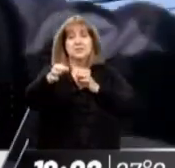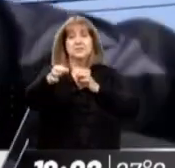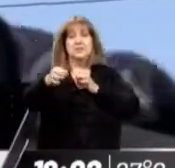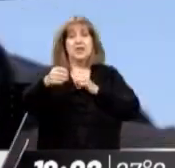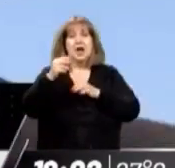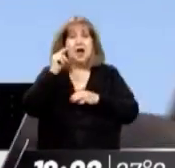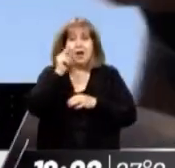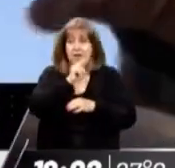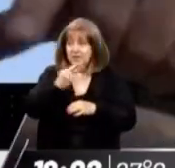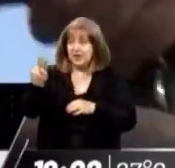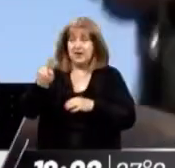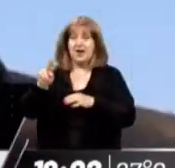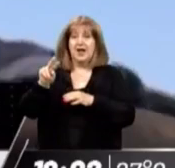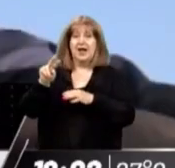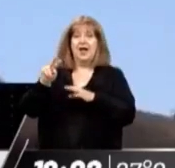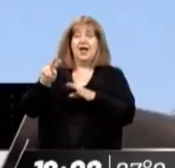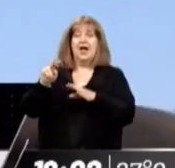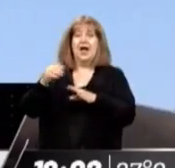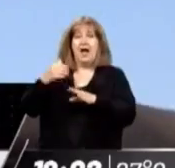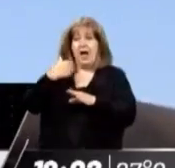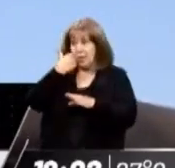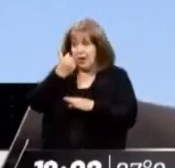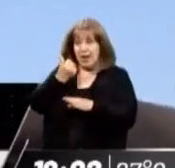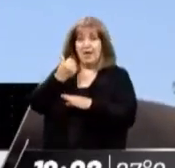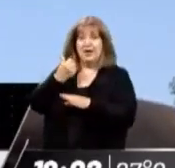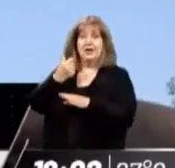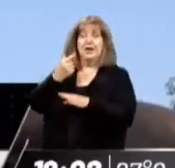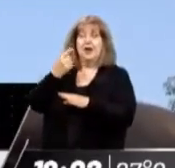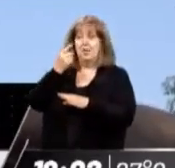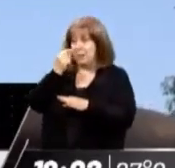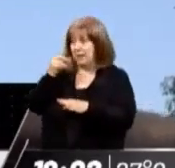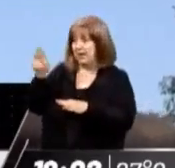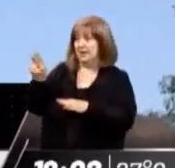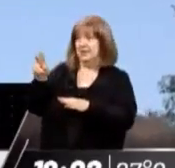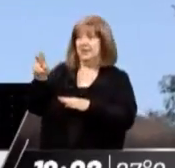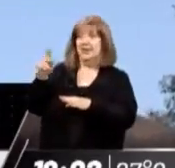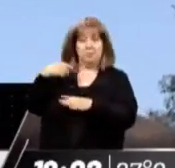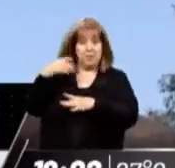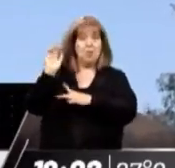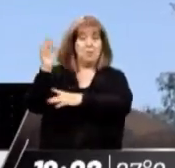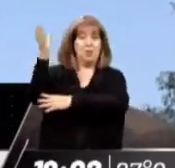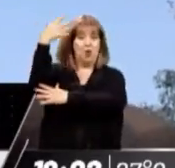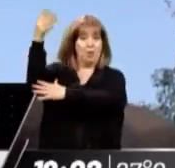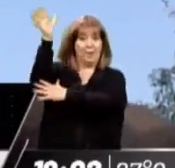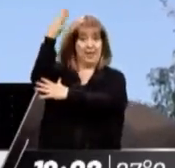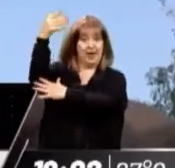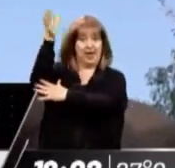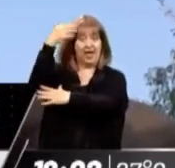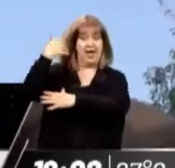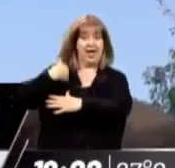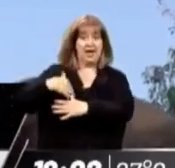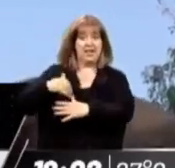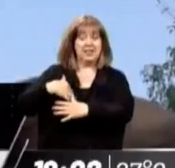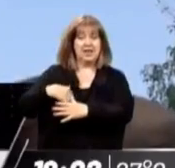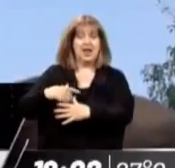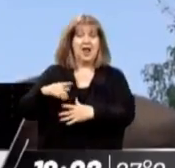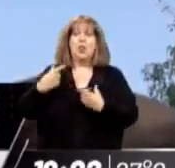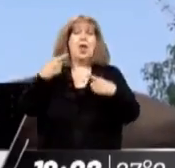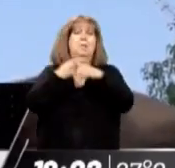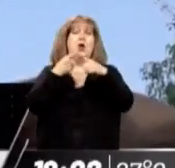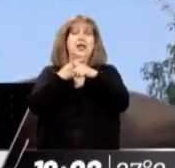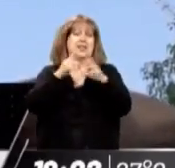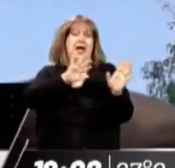ver a nuestros viejos emocionados con la bandera argentina, sin rótulos